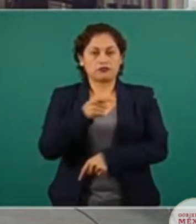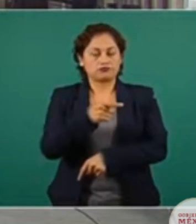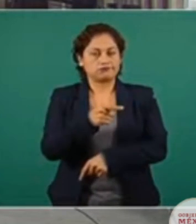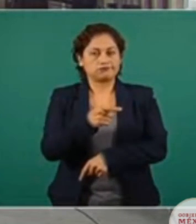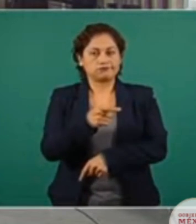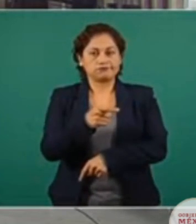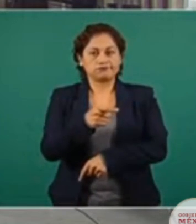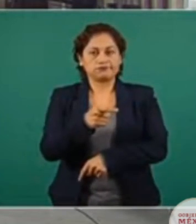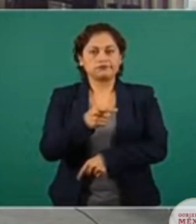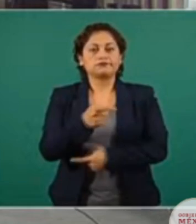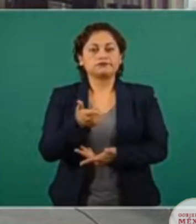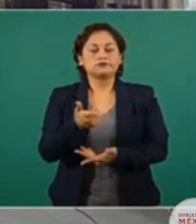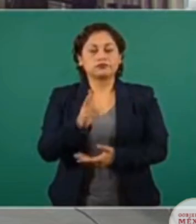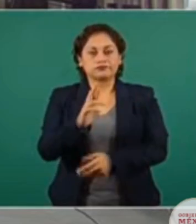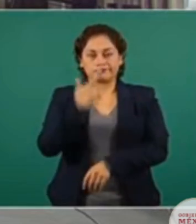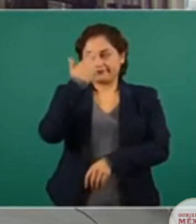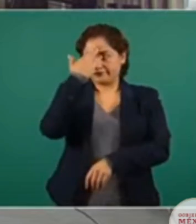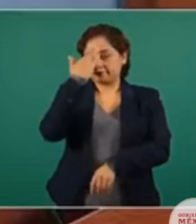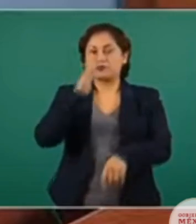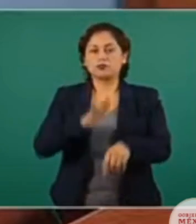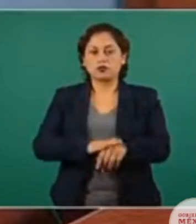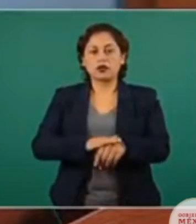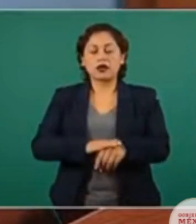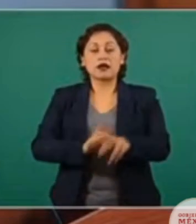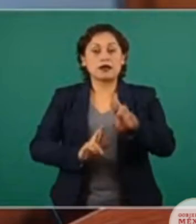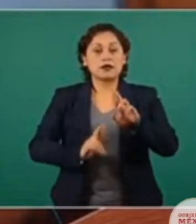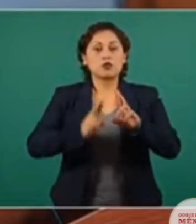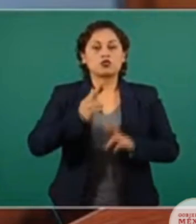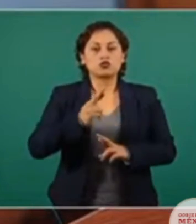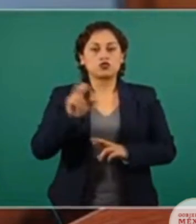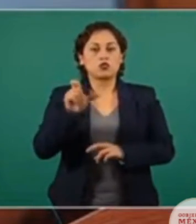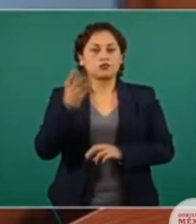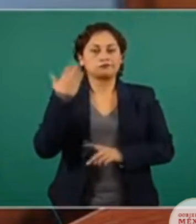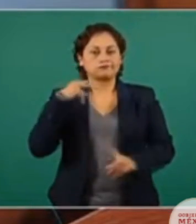con el movimiento revolucionario una matanza de